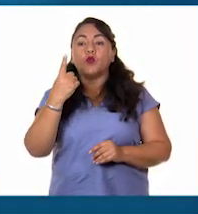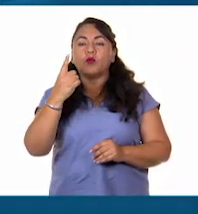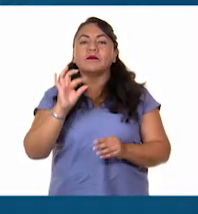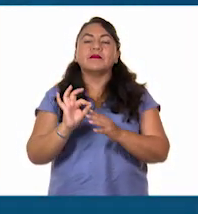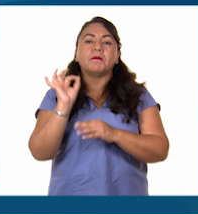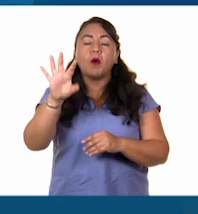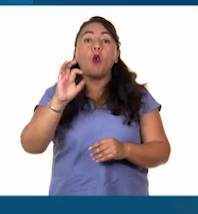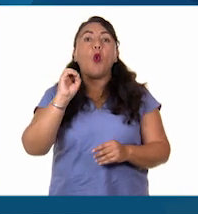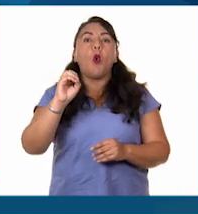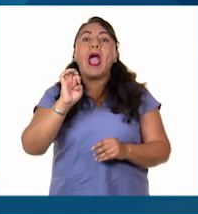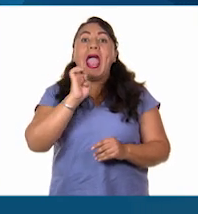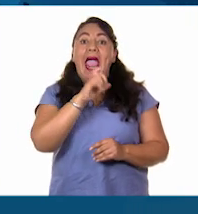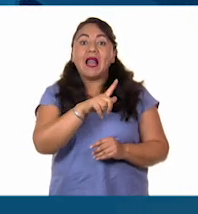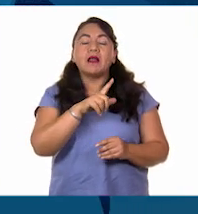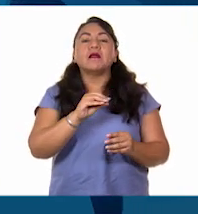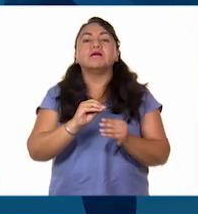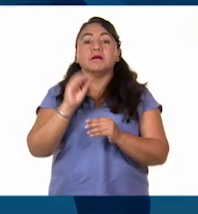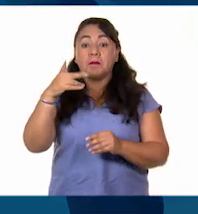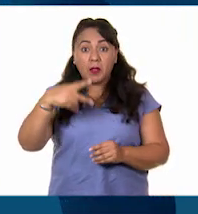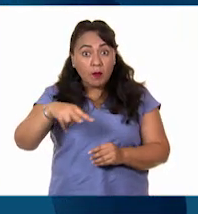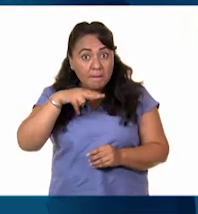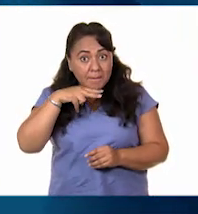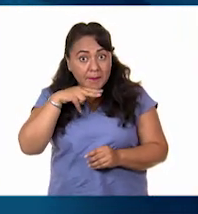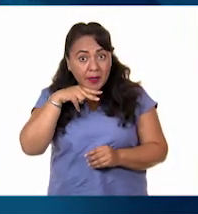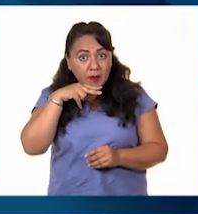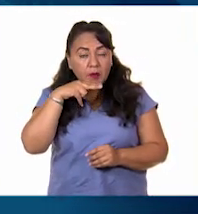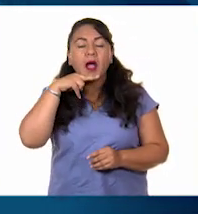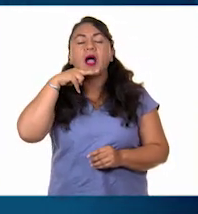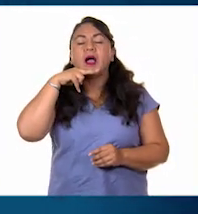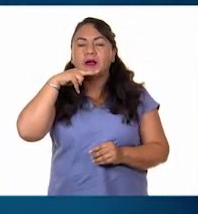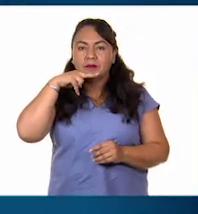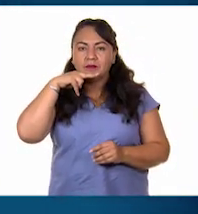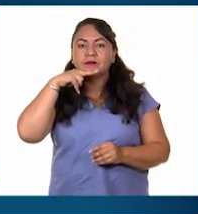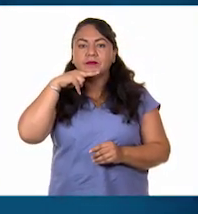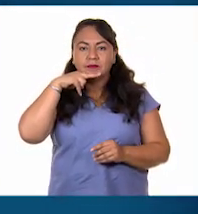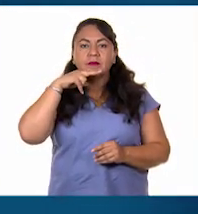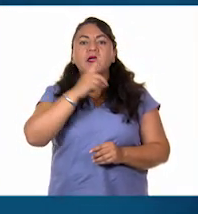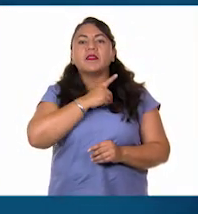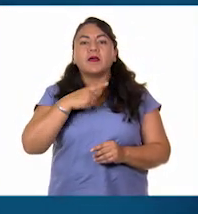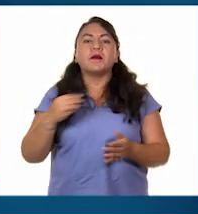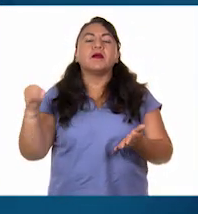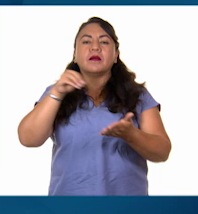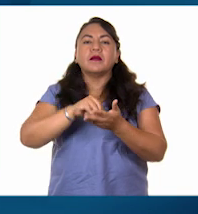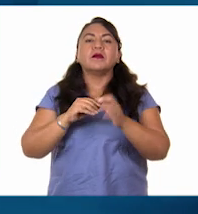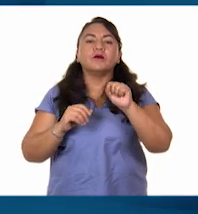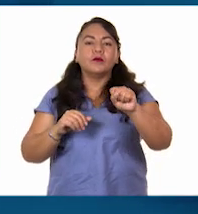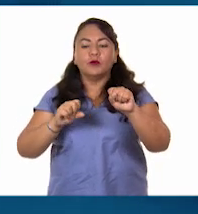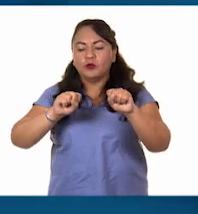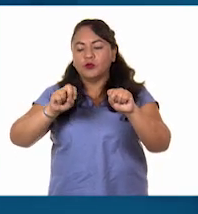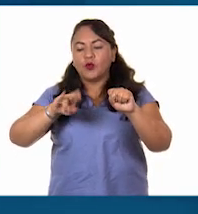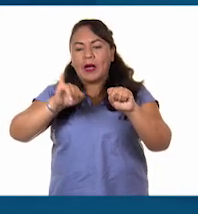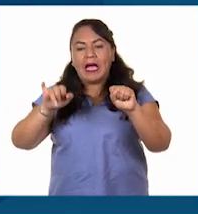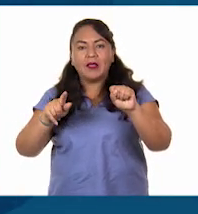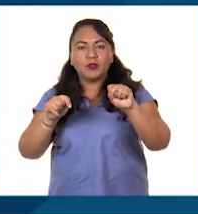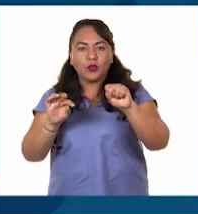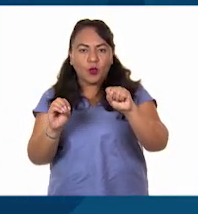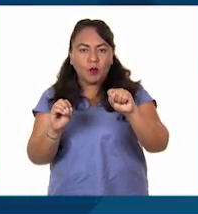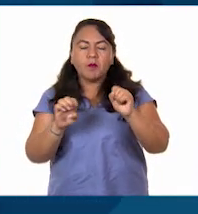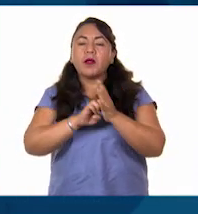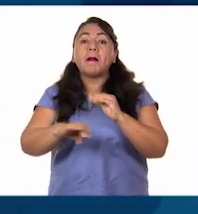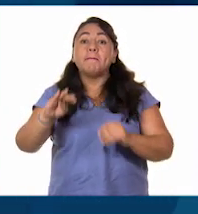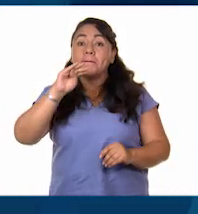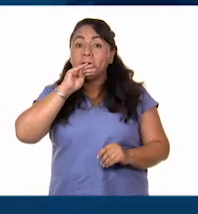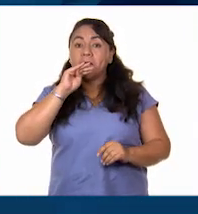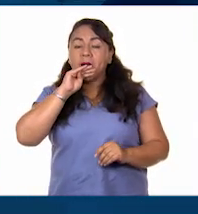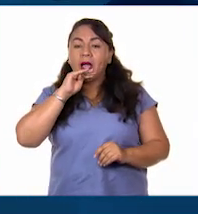¿verdad? Pero si es un verbo, claramente debe de tener un sujeto como la mamá envió